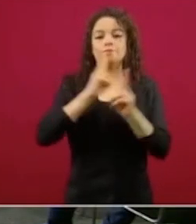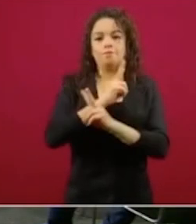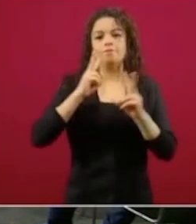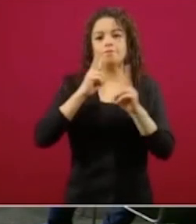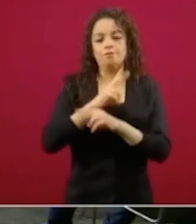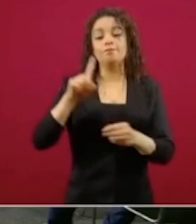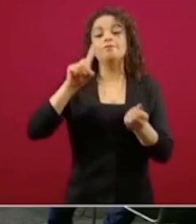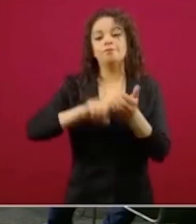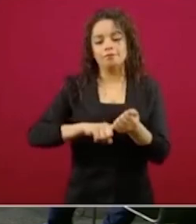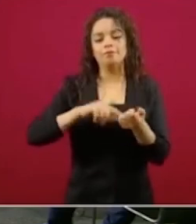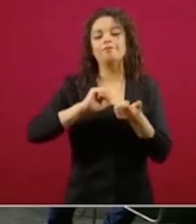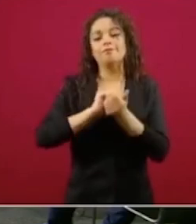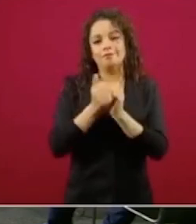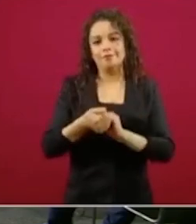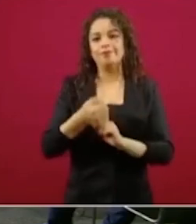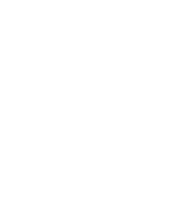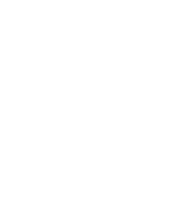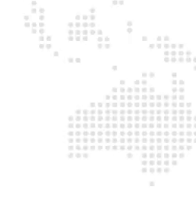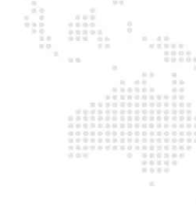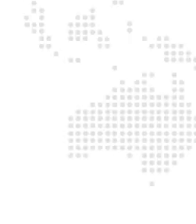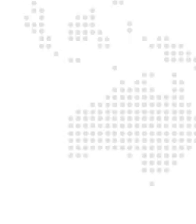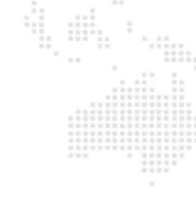terapia intensiva